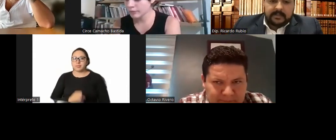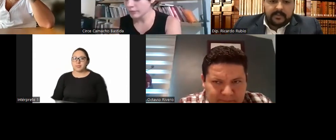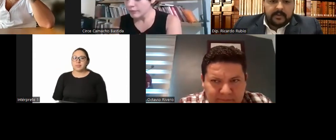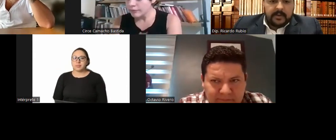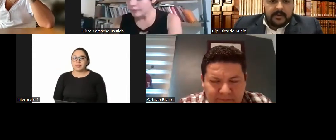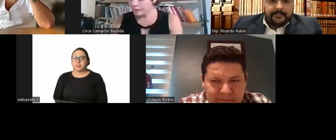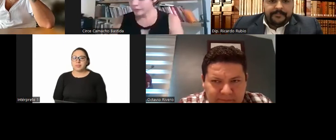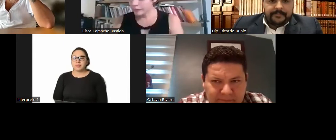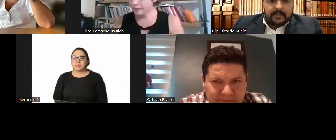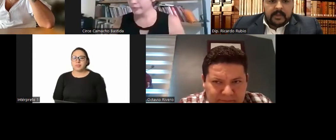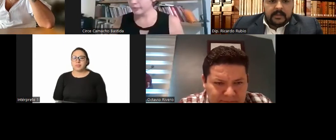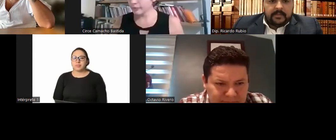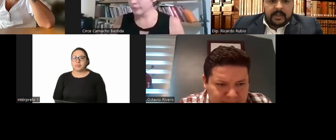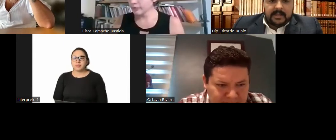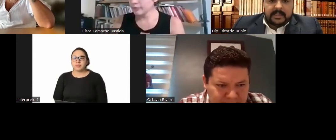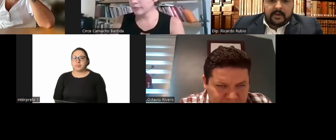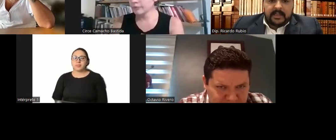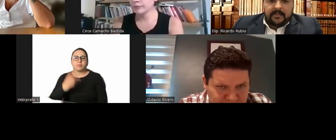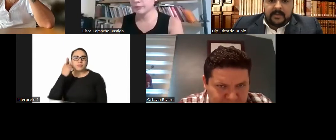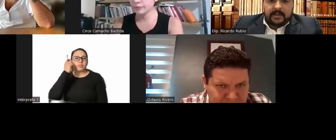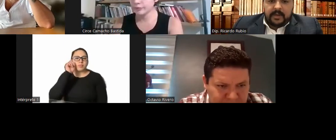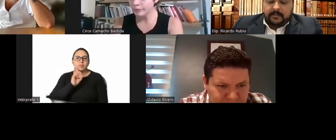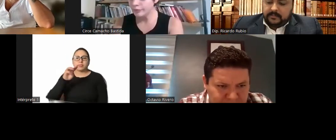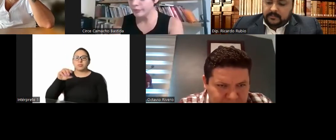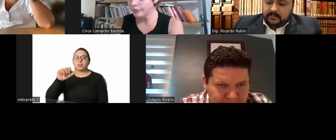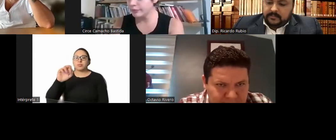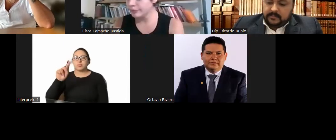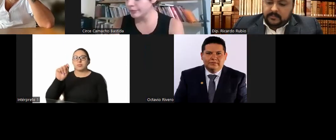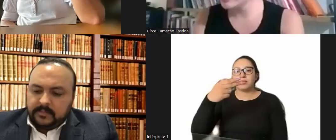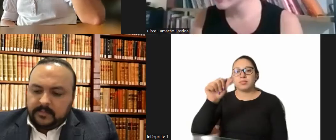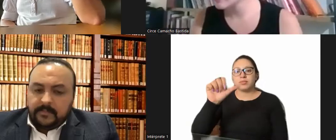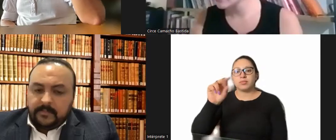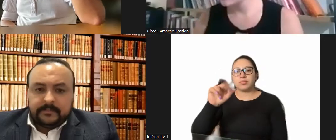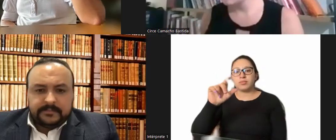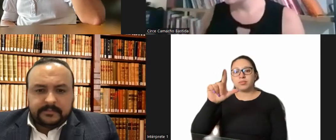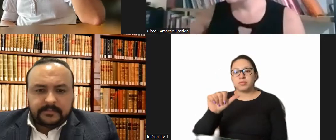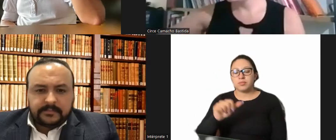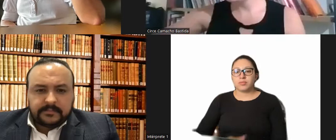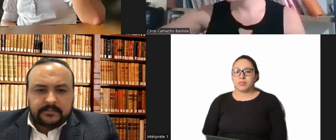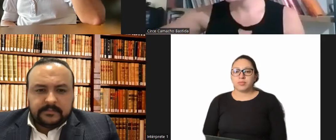Gracias, diputado. Diputada Marta Soledad Ávila Ventura.